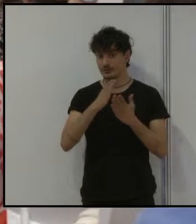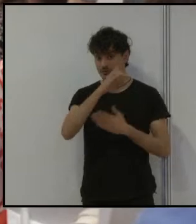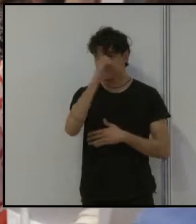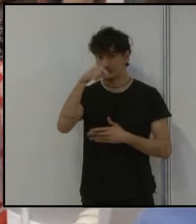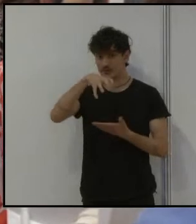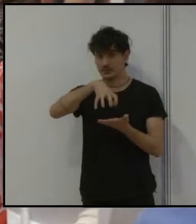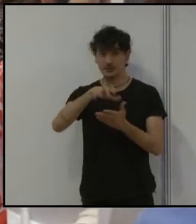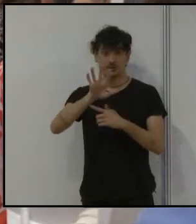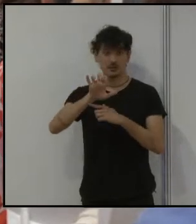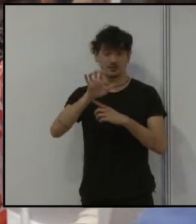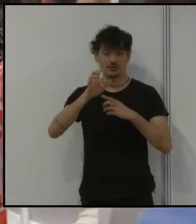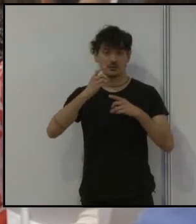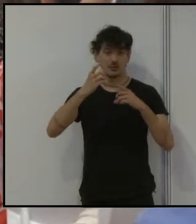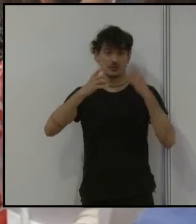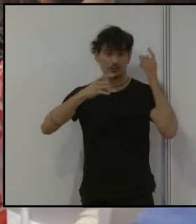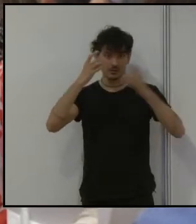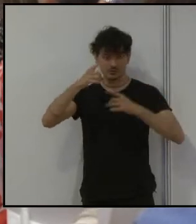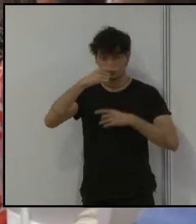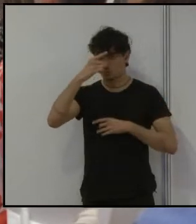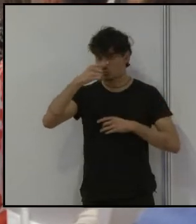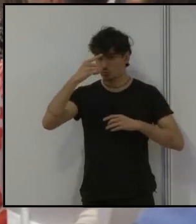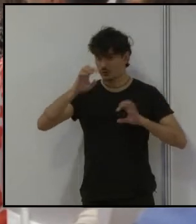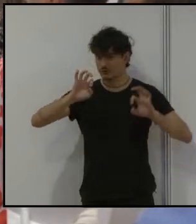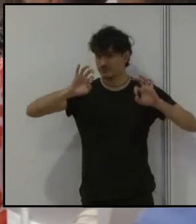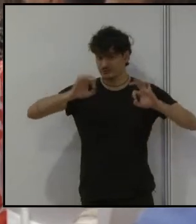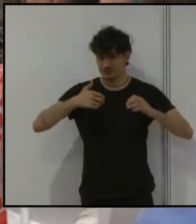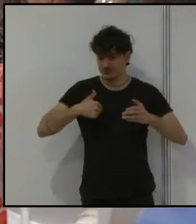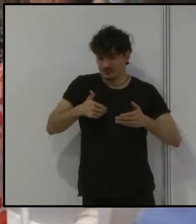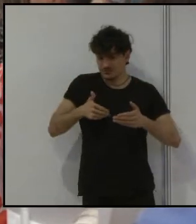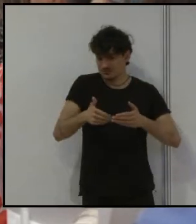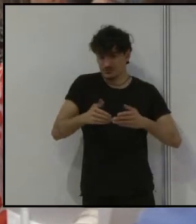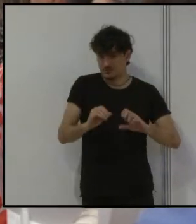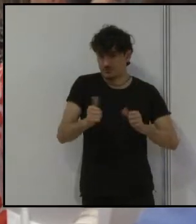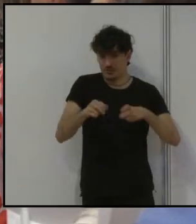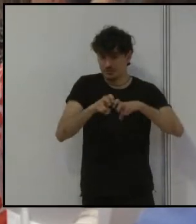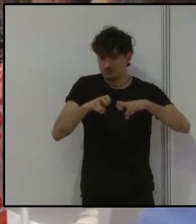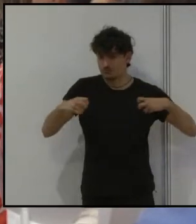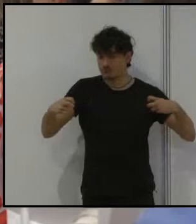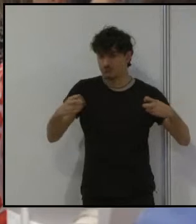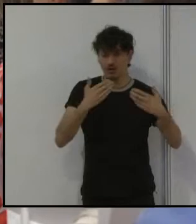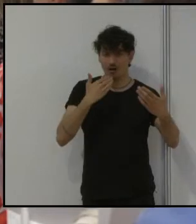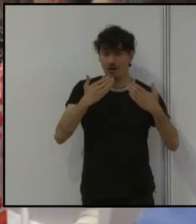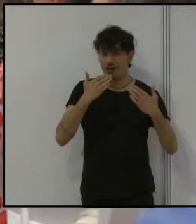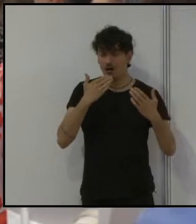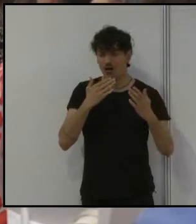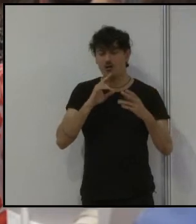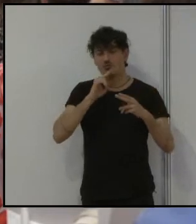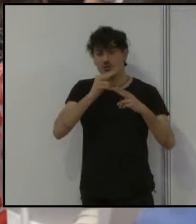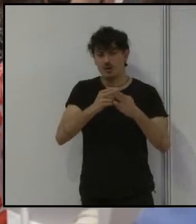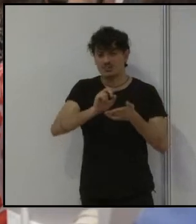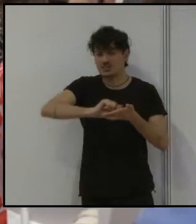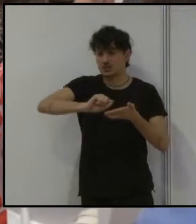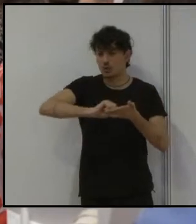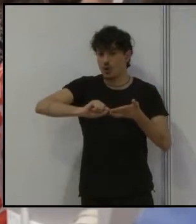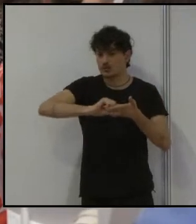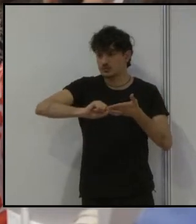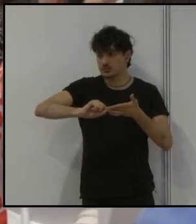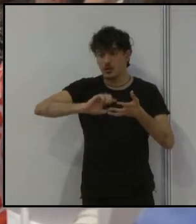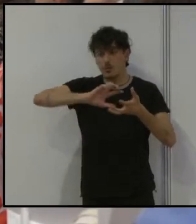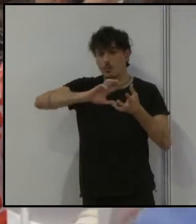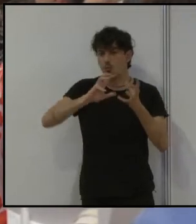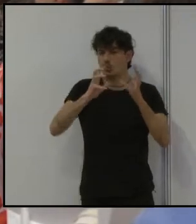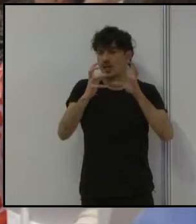CaixaBank de Actividades Culturales, en el que está a punto de empezar la mesa redonda Escrituras Mutantes. Queremos informarles de que este